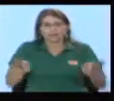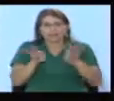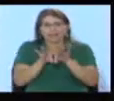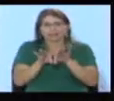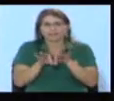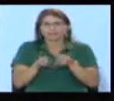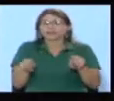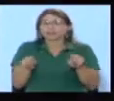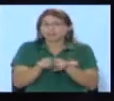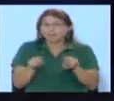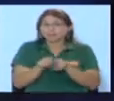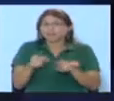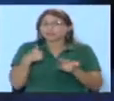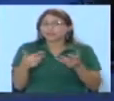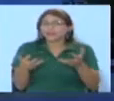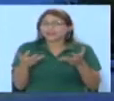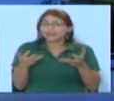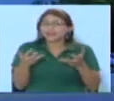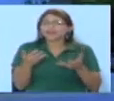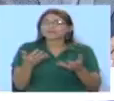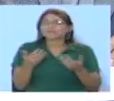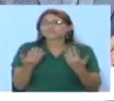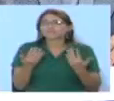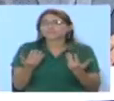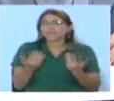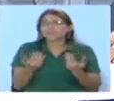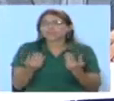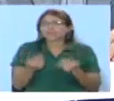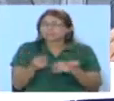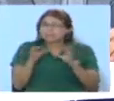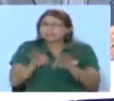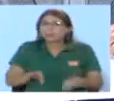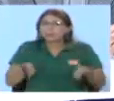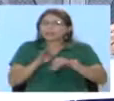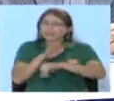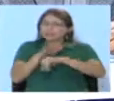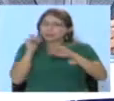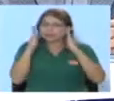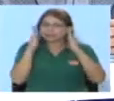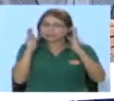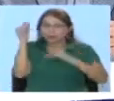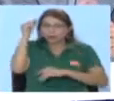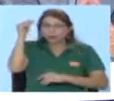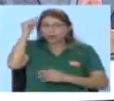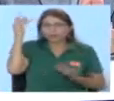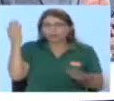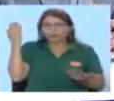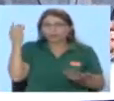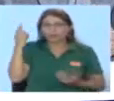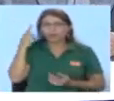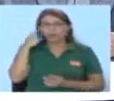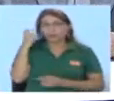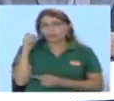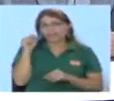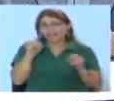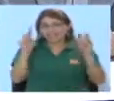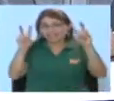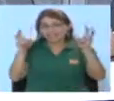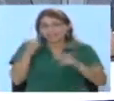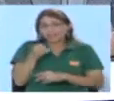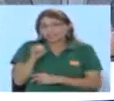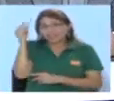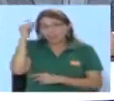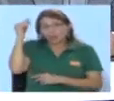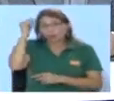finalmente porque me parece importante una llamada de atención al gobierno. Porque en este tema, si el gobierno